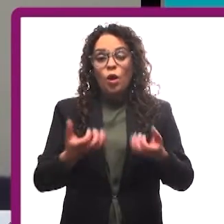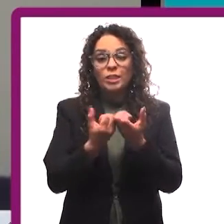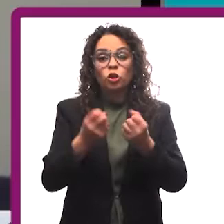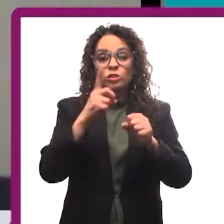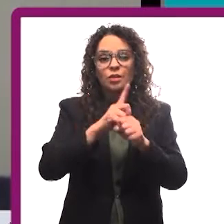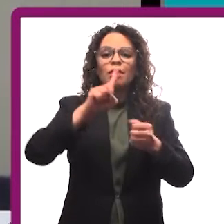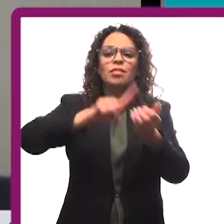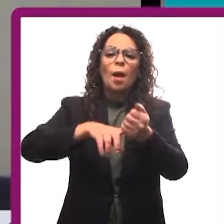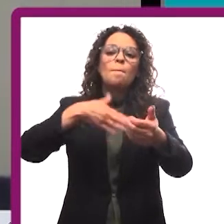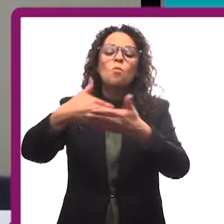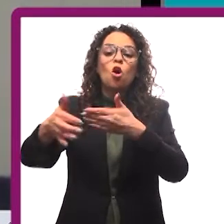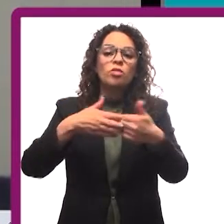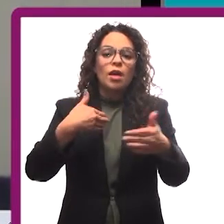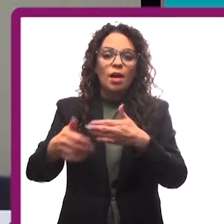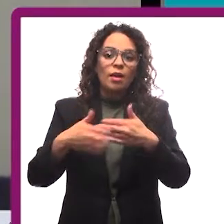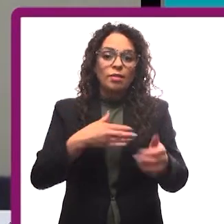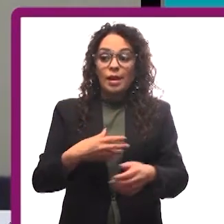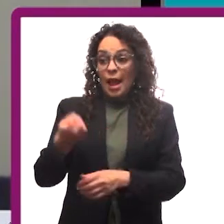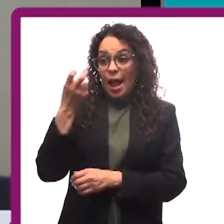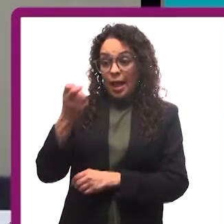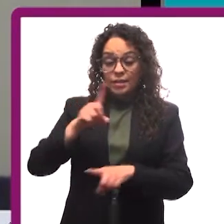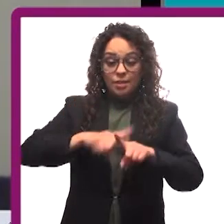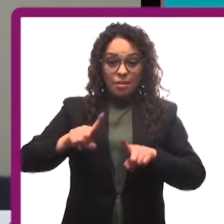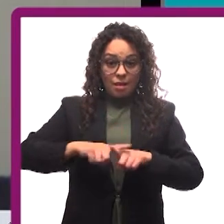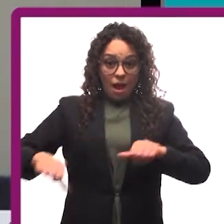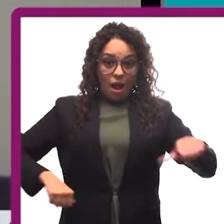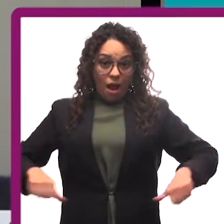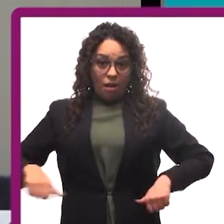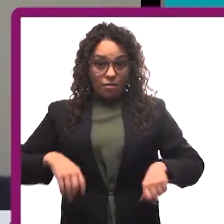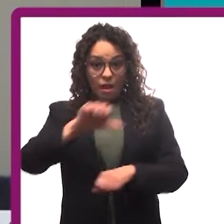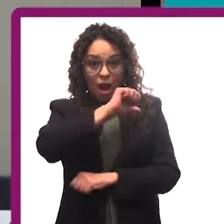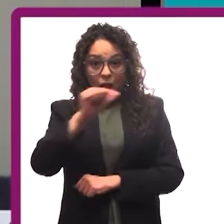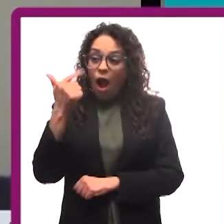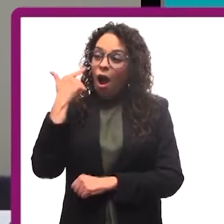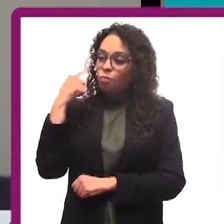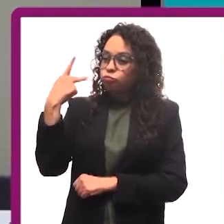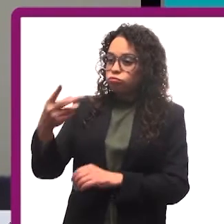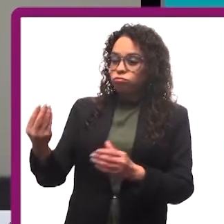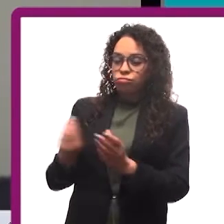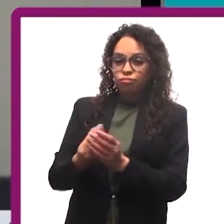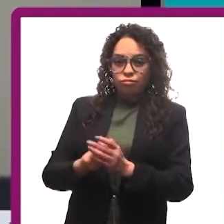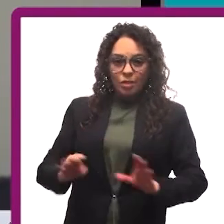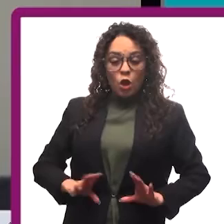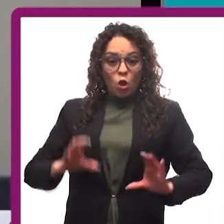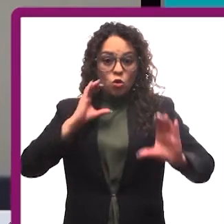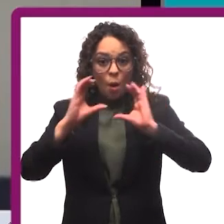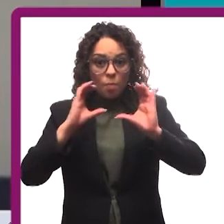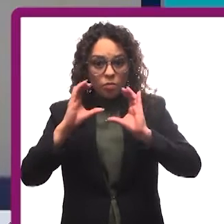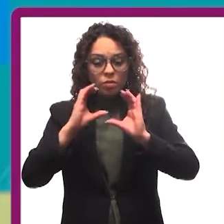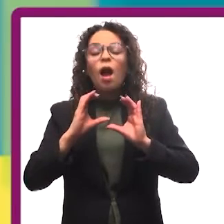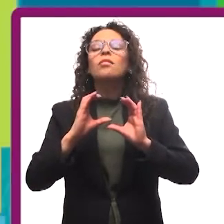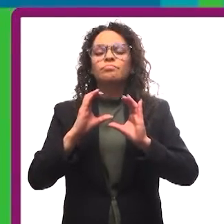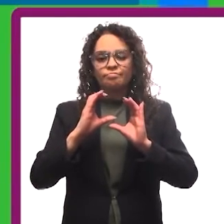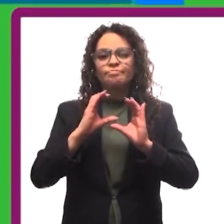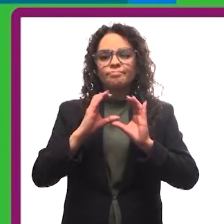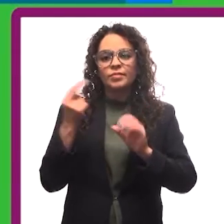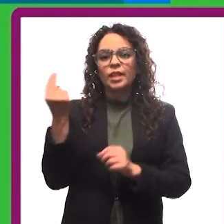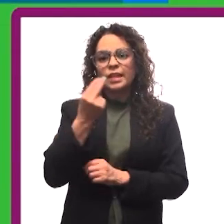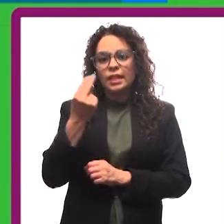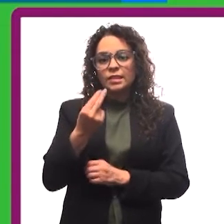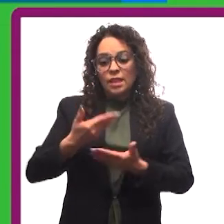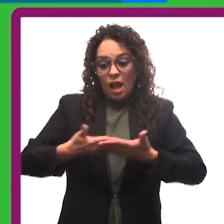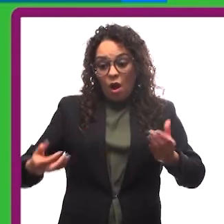Y desde ese momento, pues todas las actividades de comunicación se han ido diversificando y adaptando a nuestros tiempos.